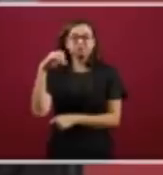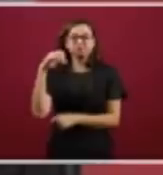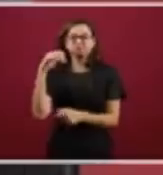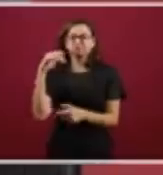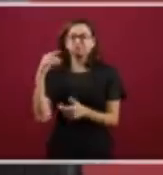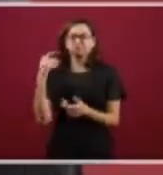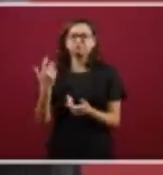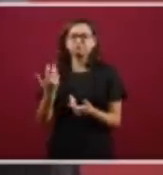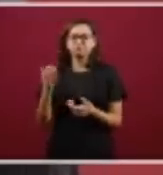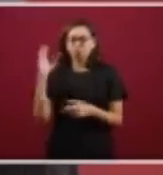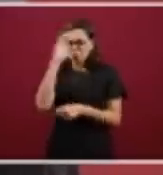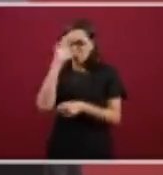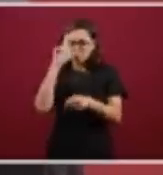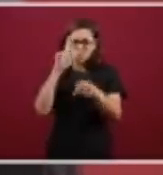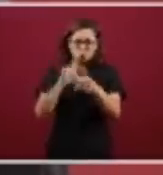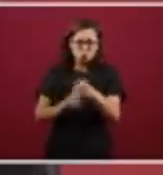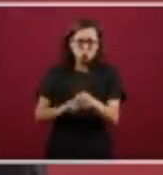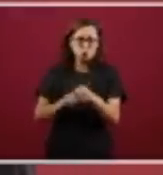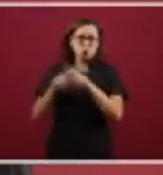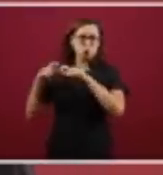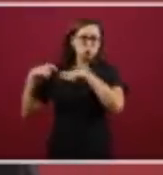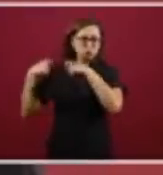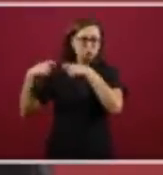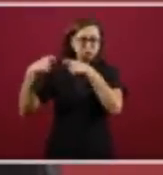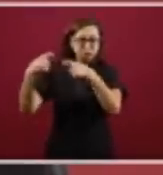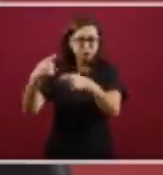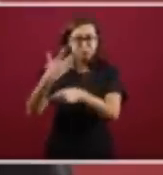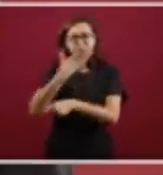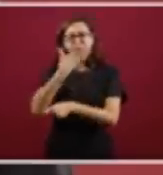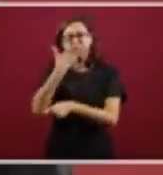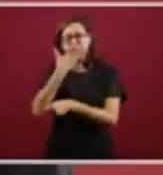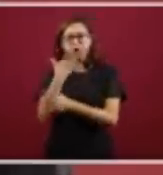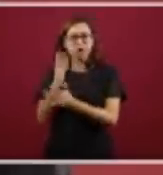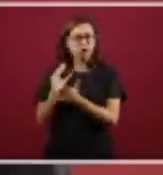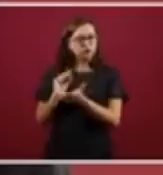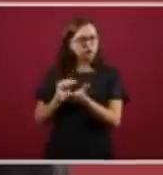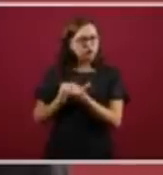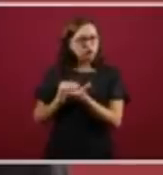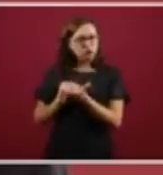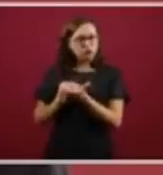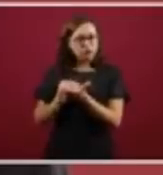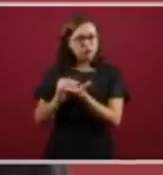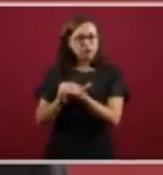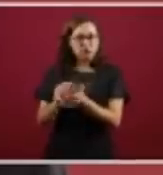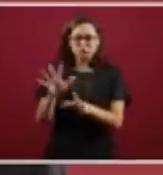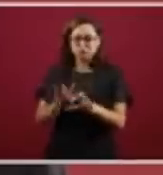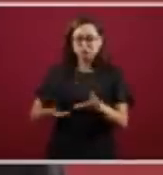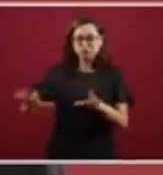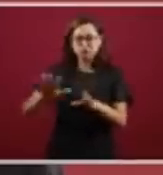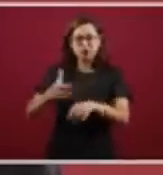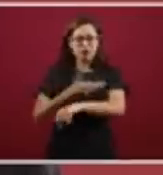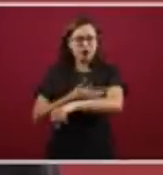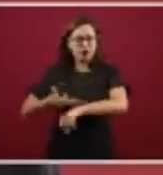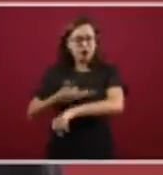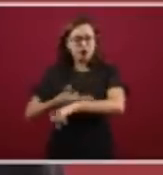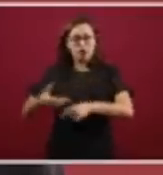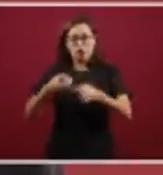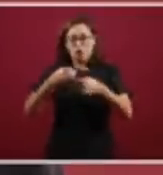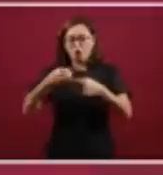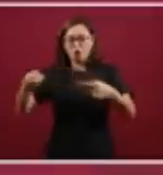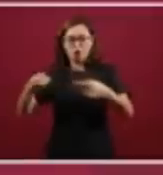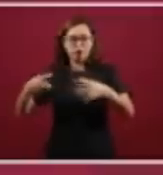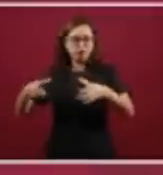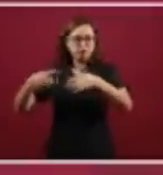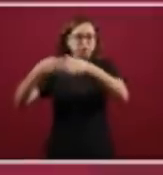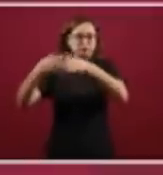mantienen las culturas, las tradiciones, las costumbres, la organización social comunitaria, el tequio,